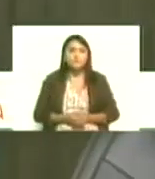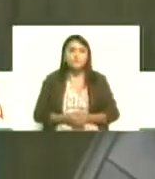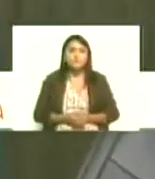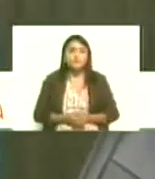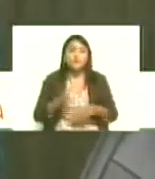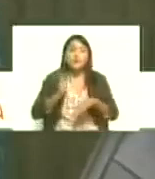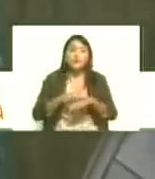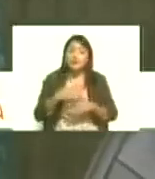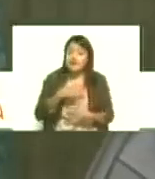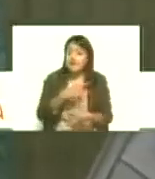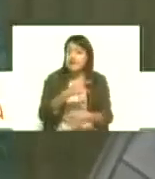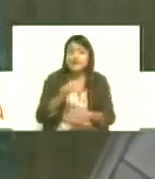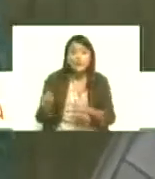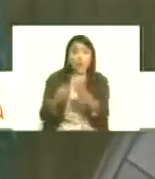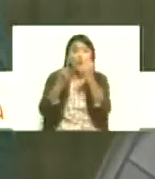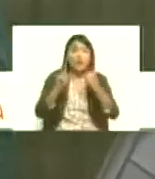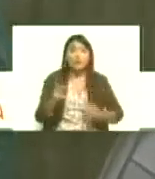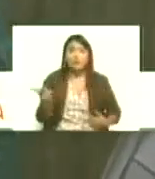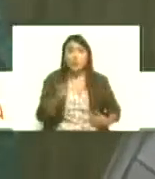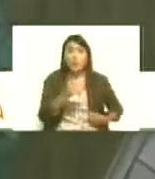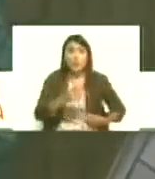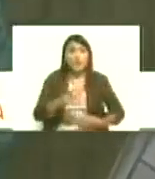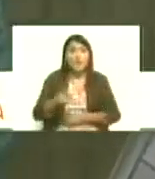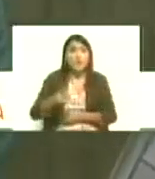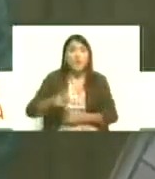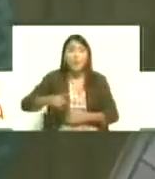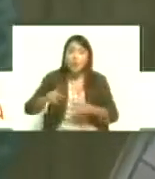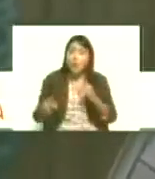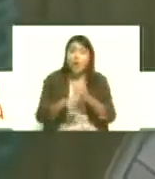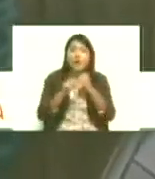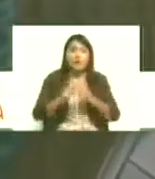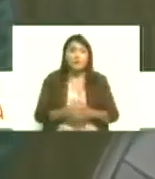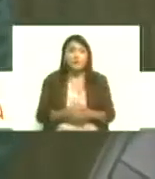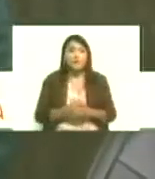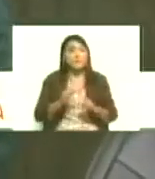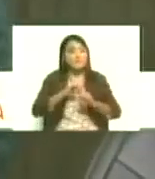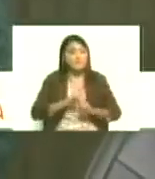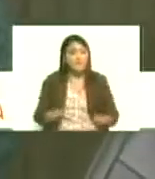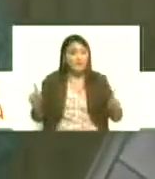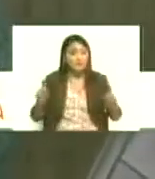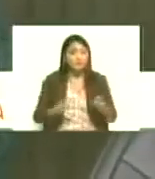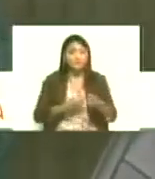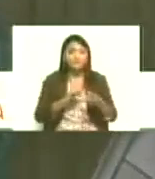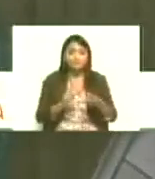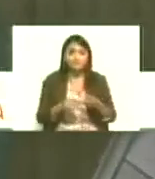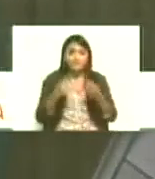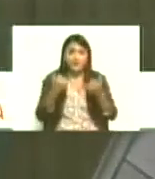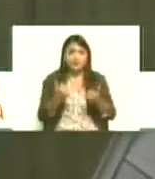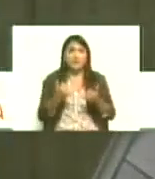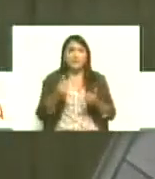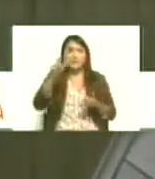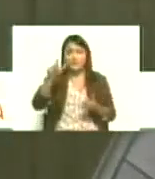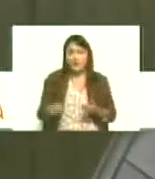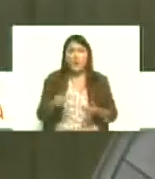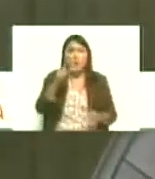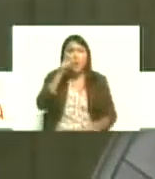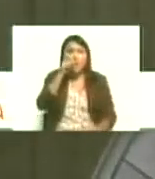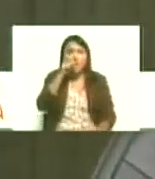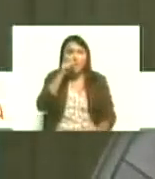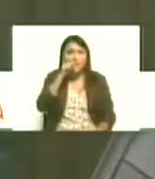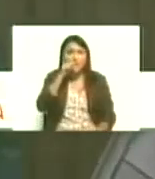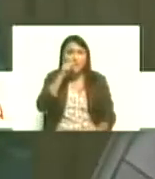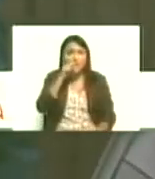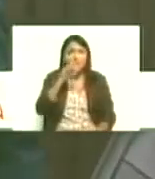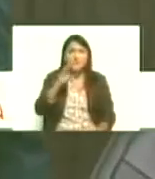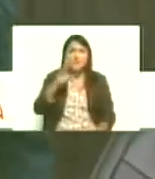los intereses eran los mismos. Y ahora solidariamente, este señor de nombre